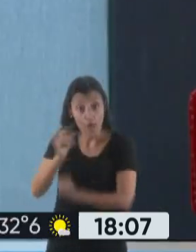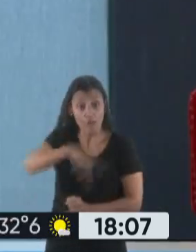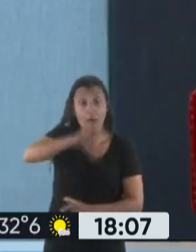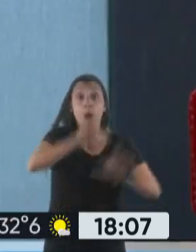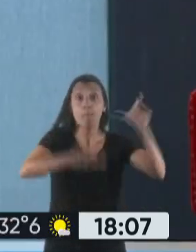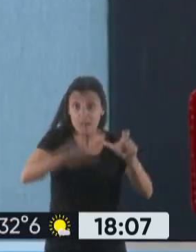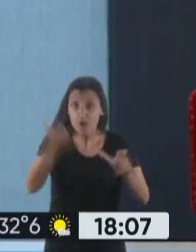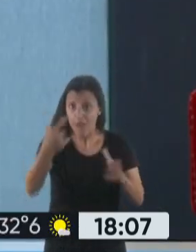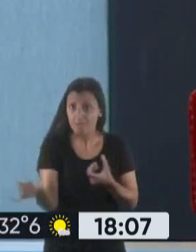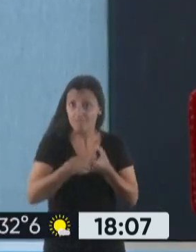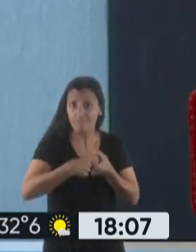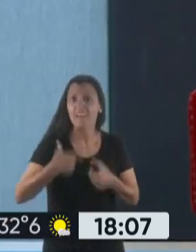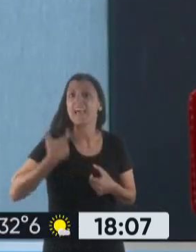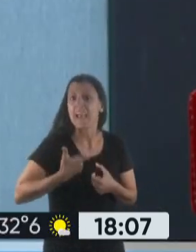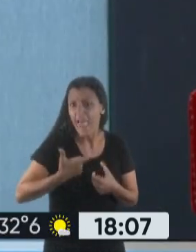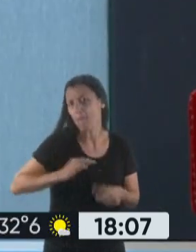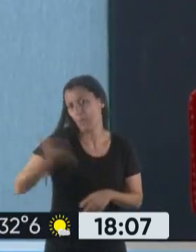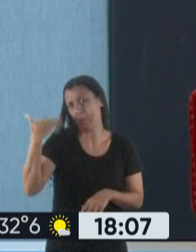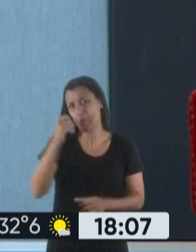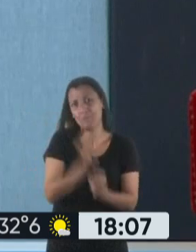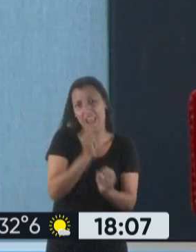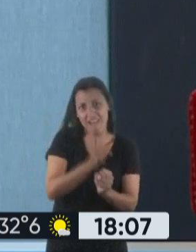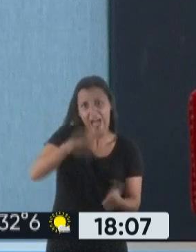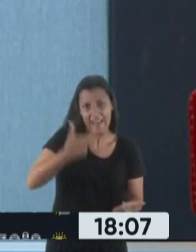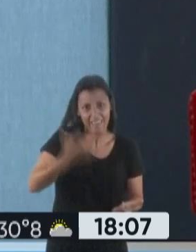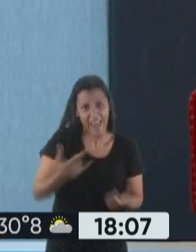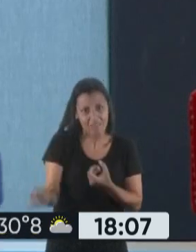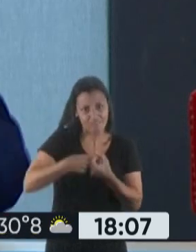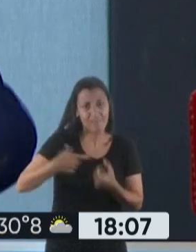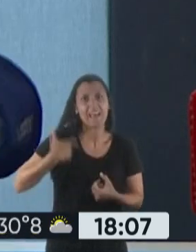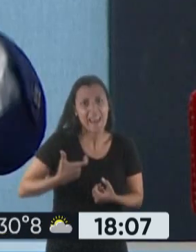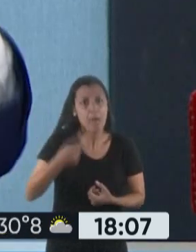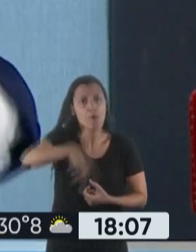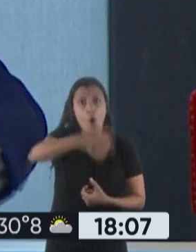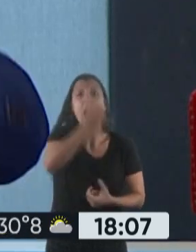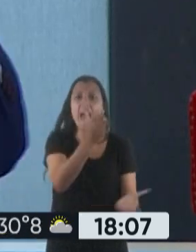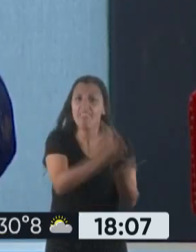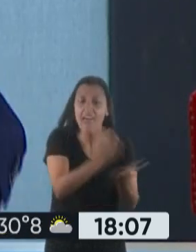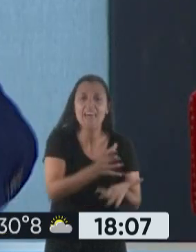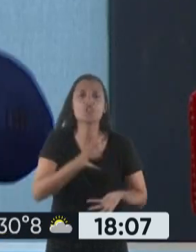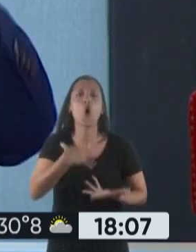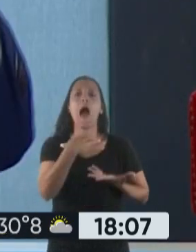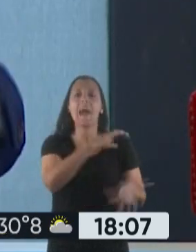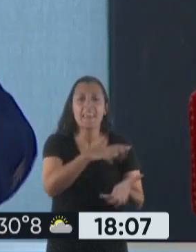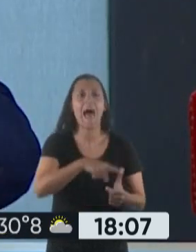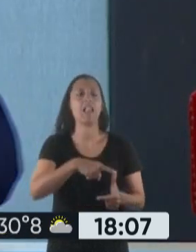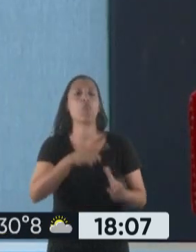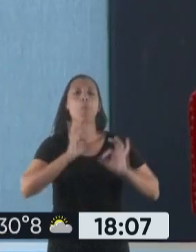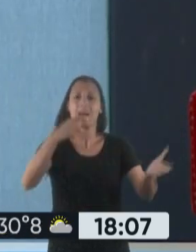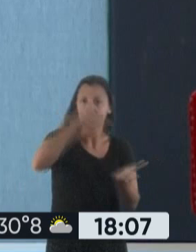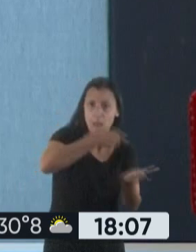muchos años. Les contaba que tienen derecho al aguinaldo, a las vacaciones pagas,